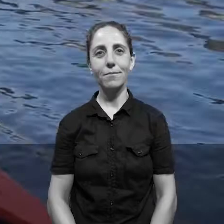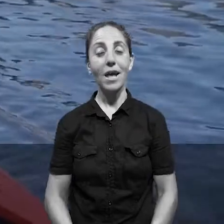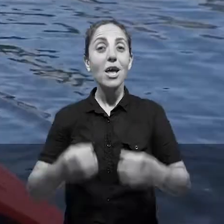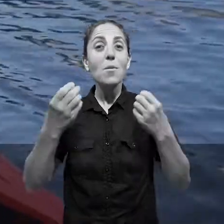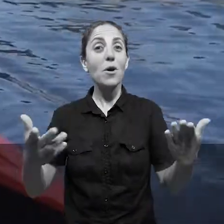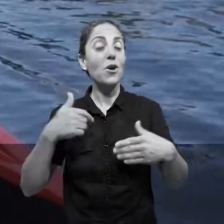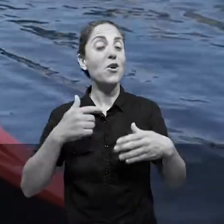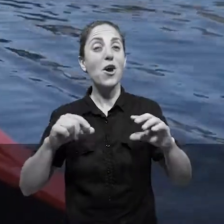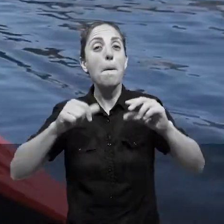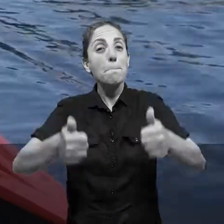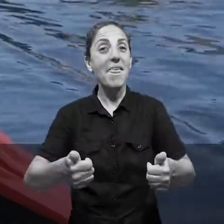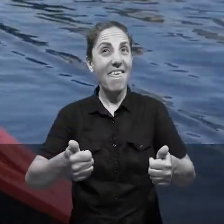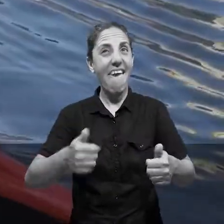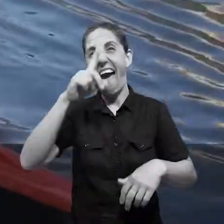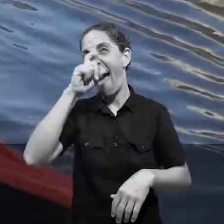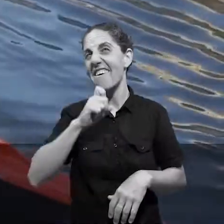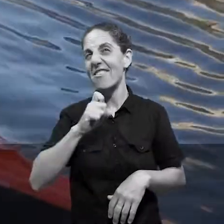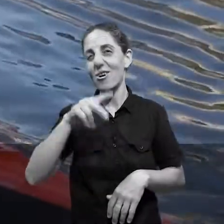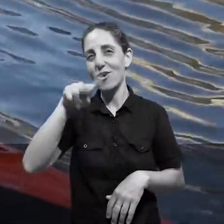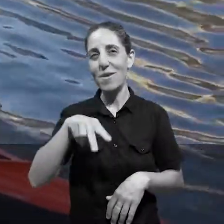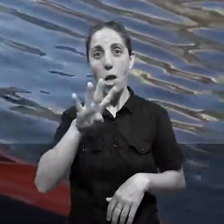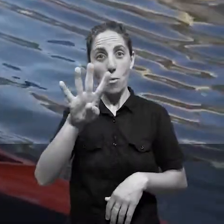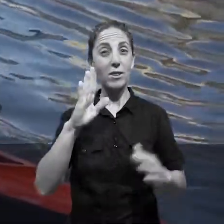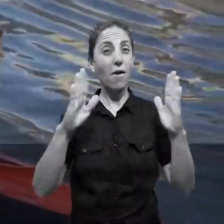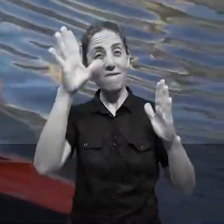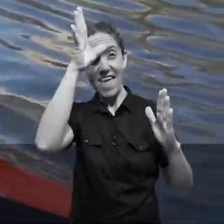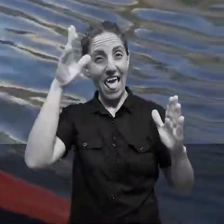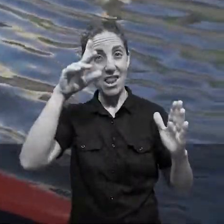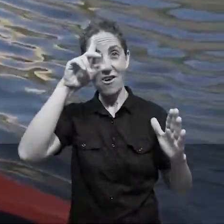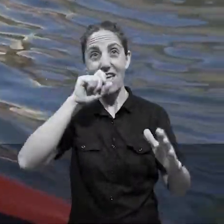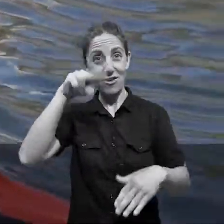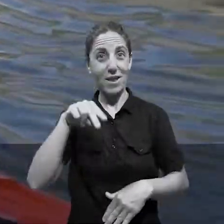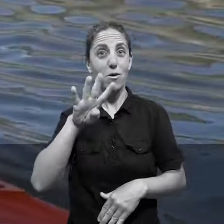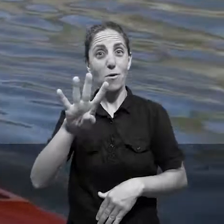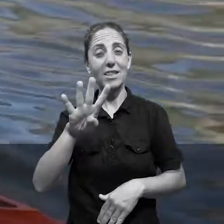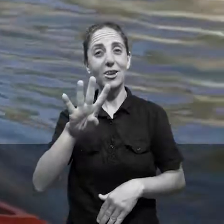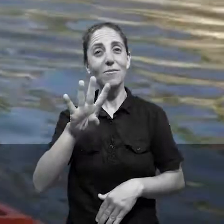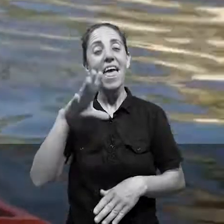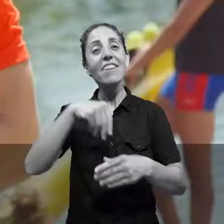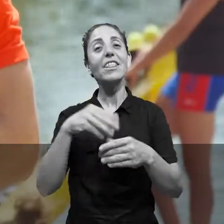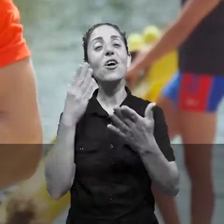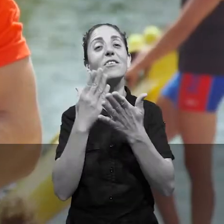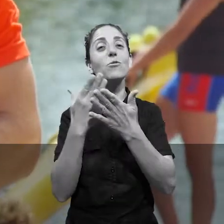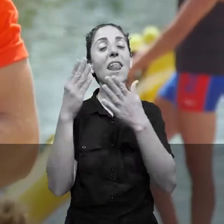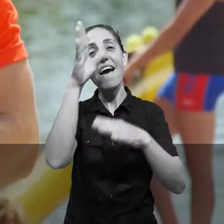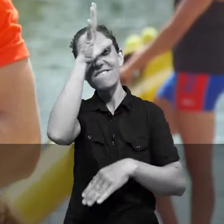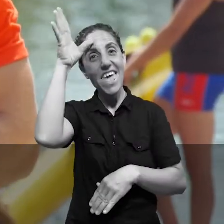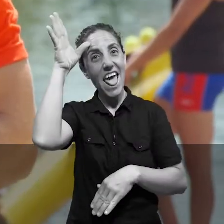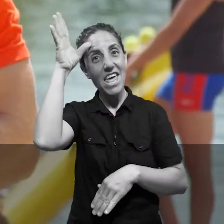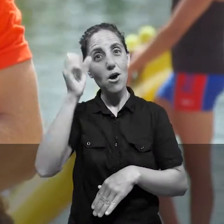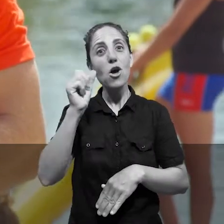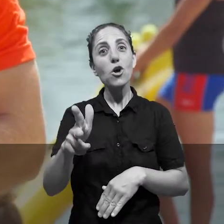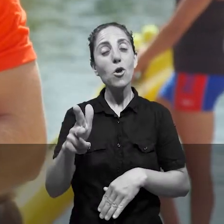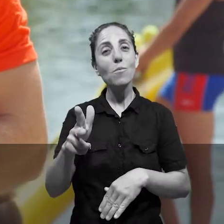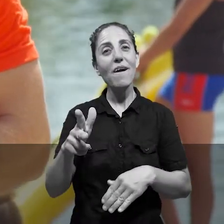Bueno, yo empecé en el 2004, verano del 2004, en las escuelas de verano del Real Club Náutico